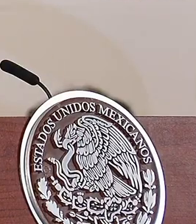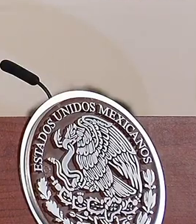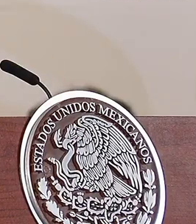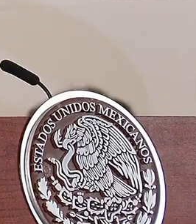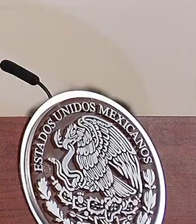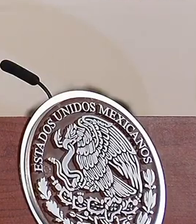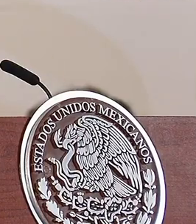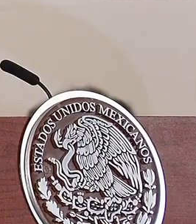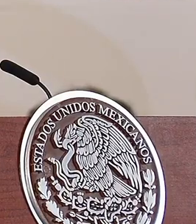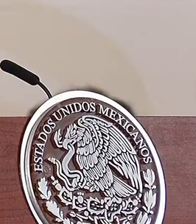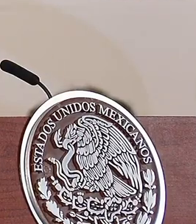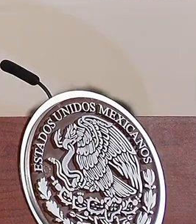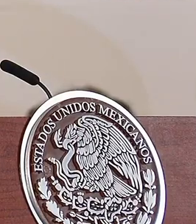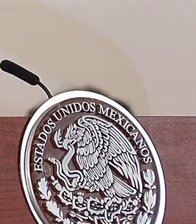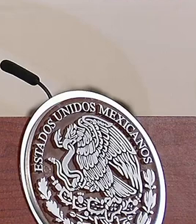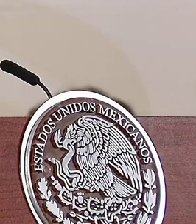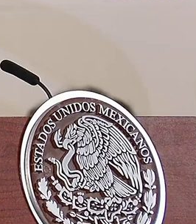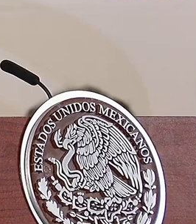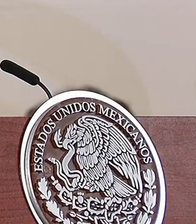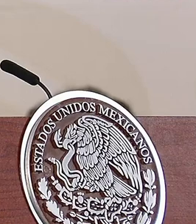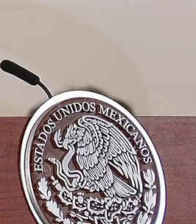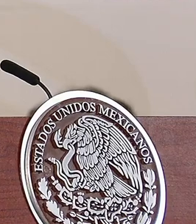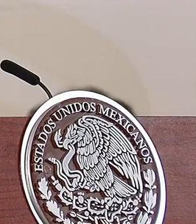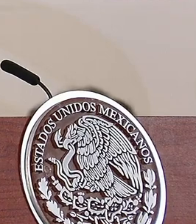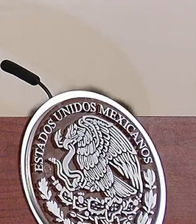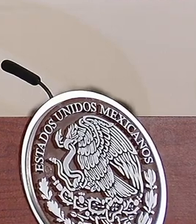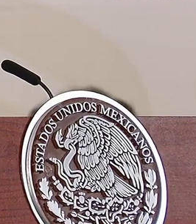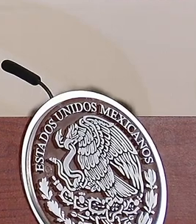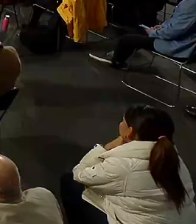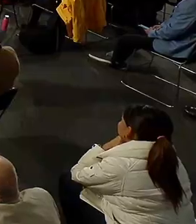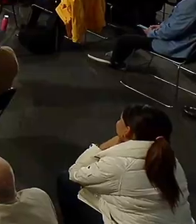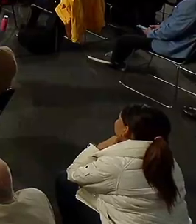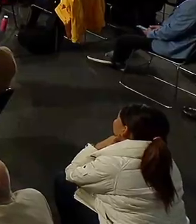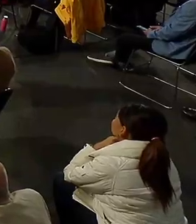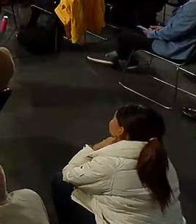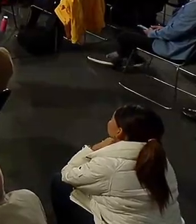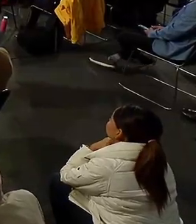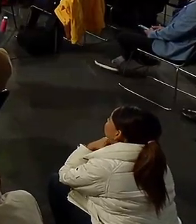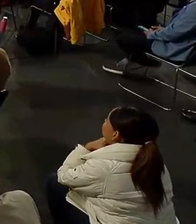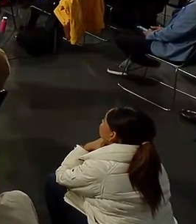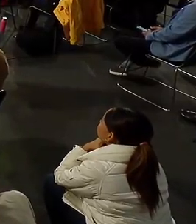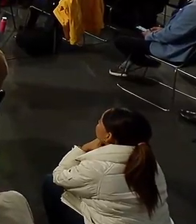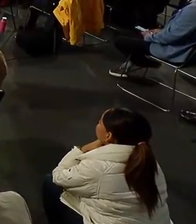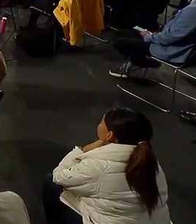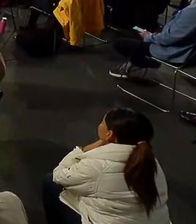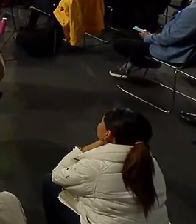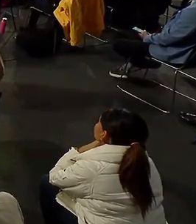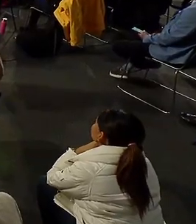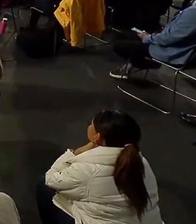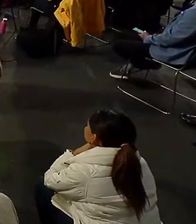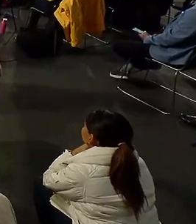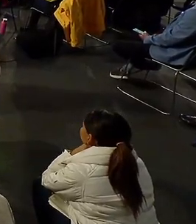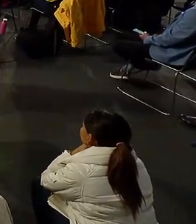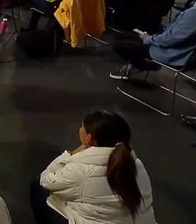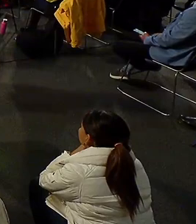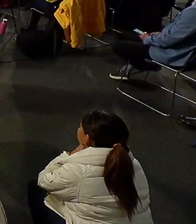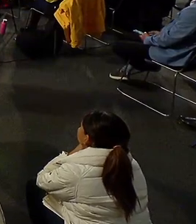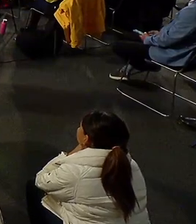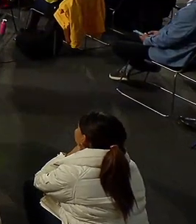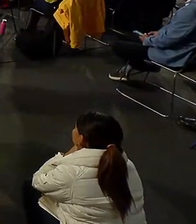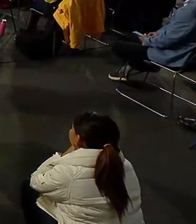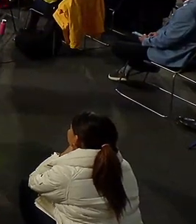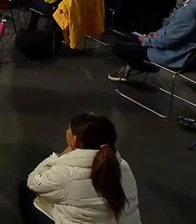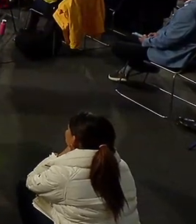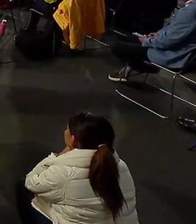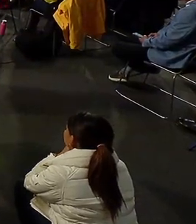contar con el respeto de los ciudadanos, sino hasta de la familia. Tenemos